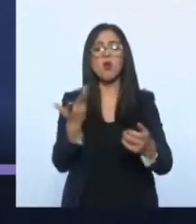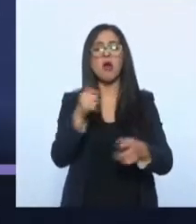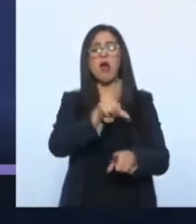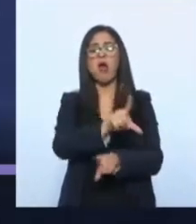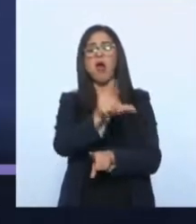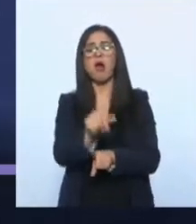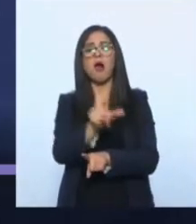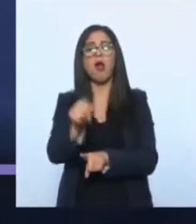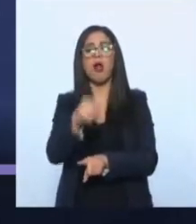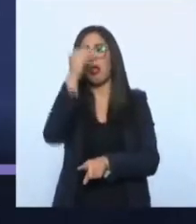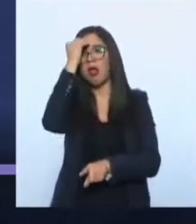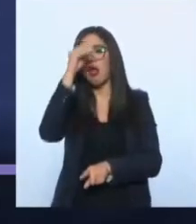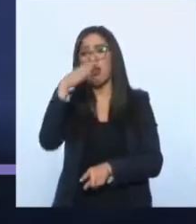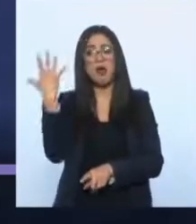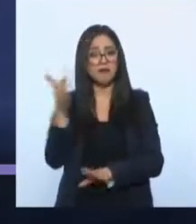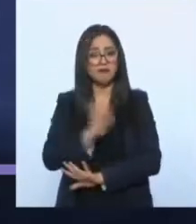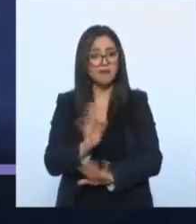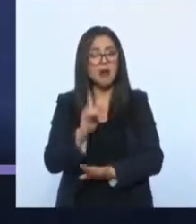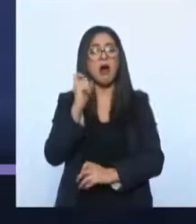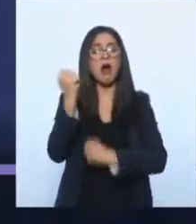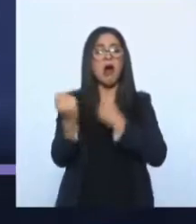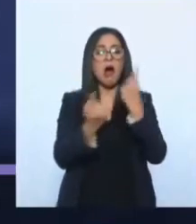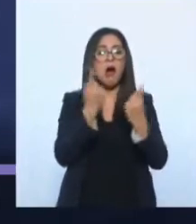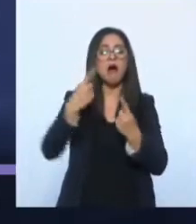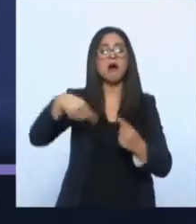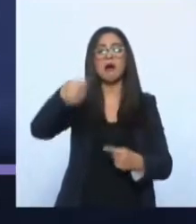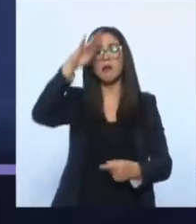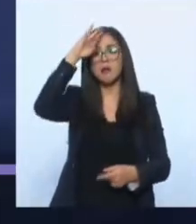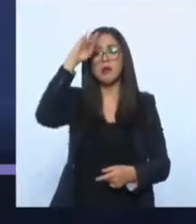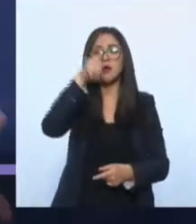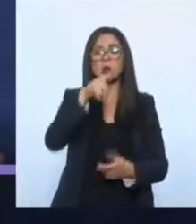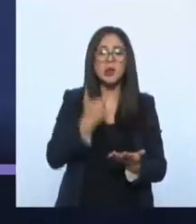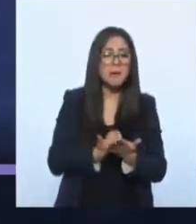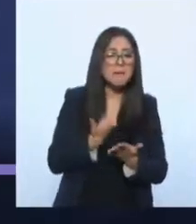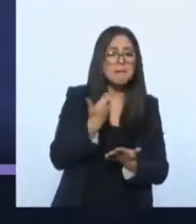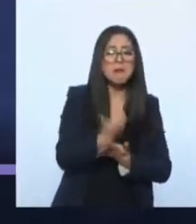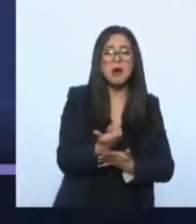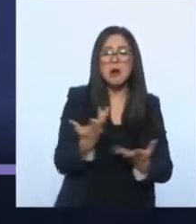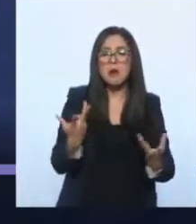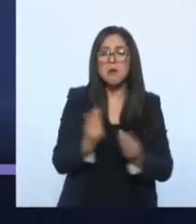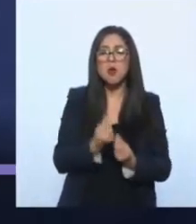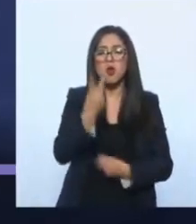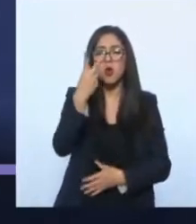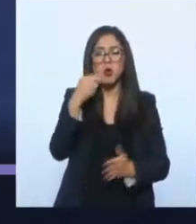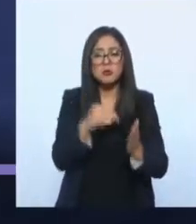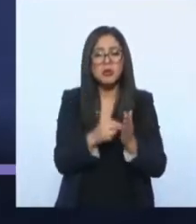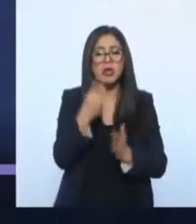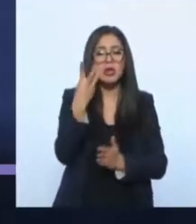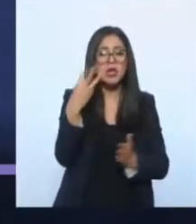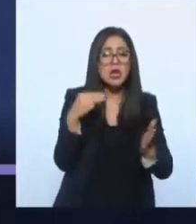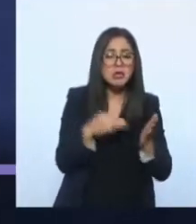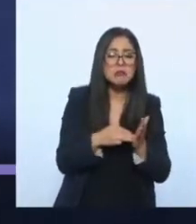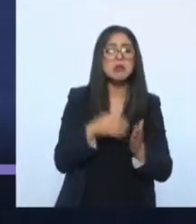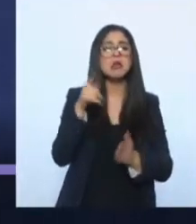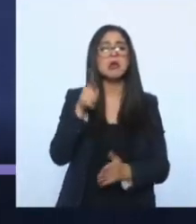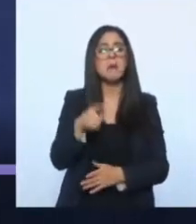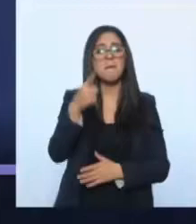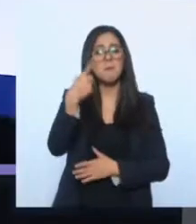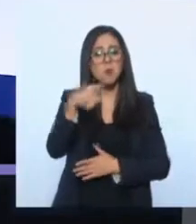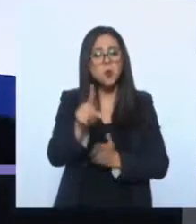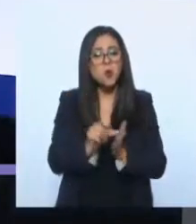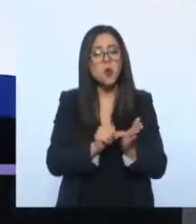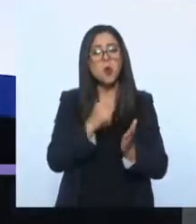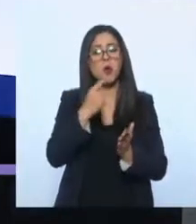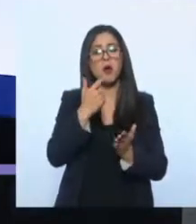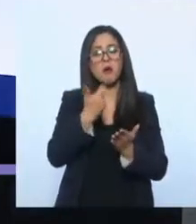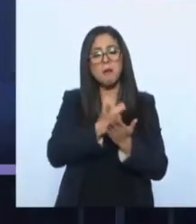hay instrumentos que en el año tú vienes pagando como 2,000 a 3,000 pesos anuales por una prima muy básica. No, y tienes